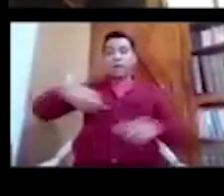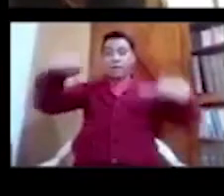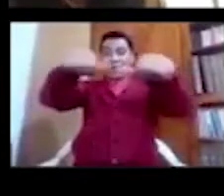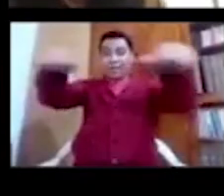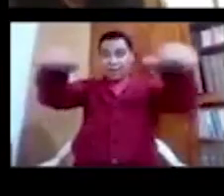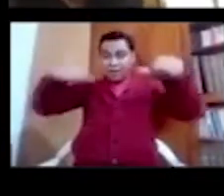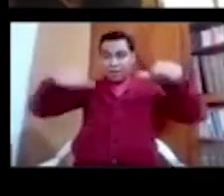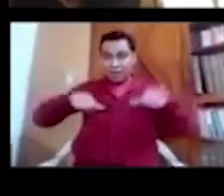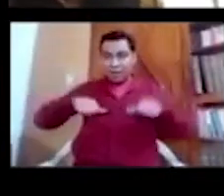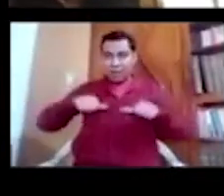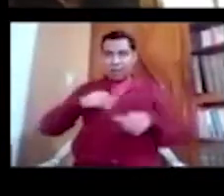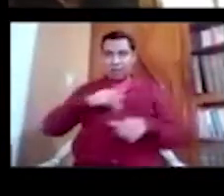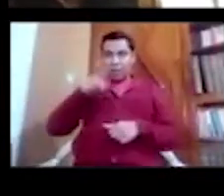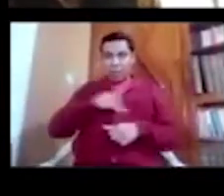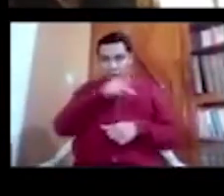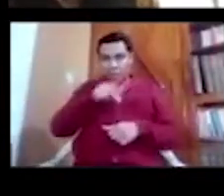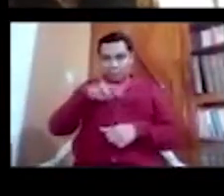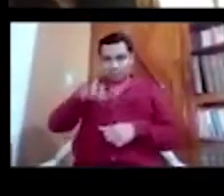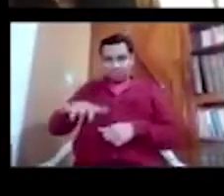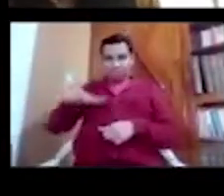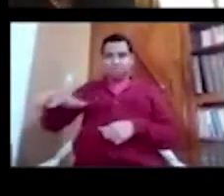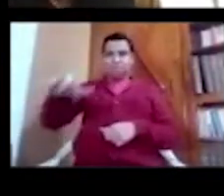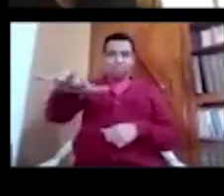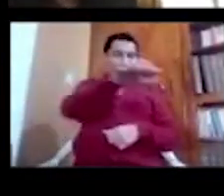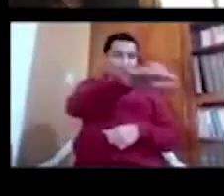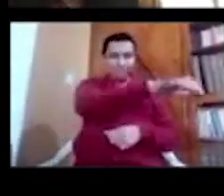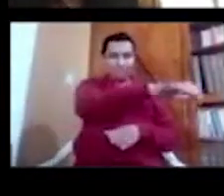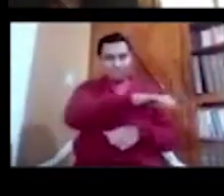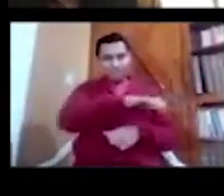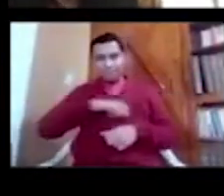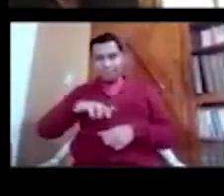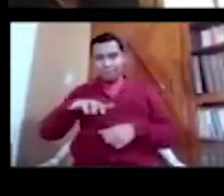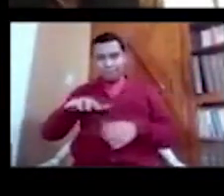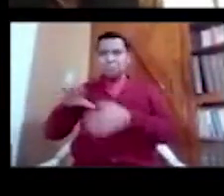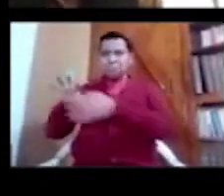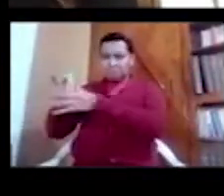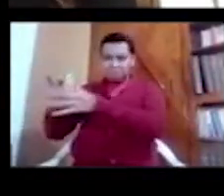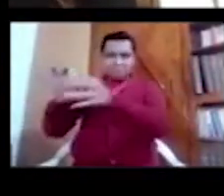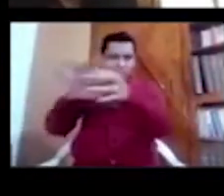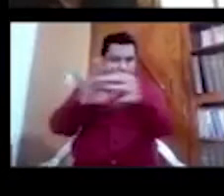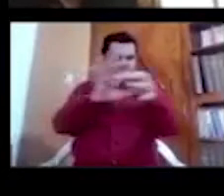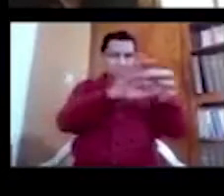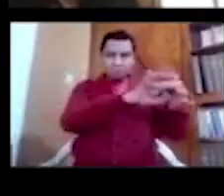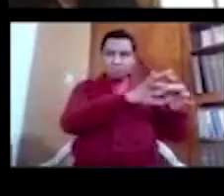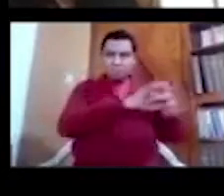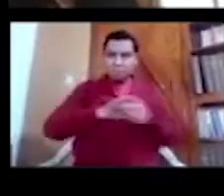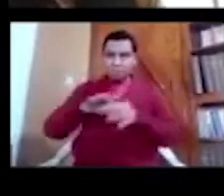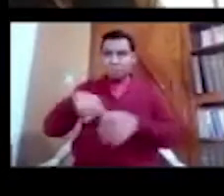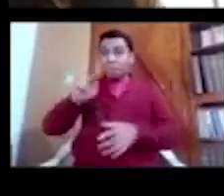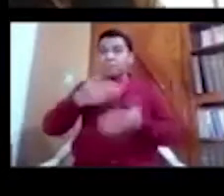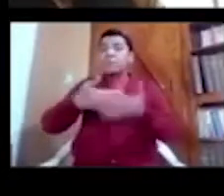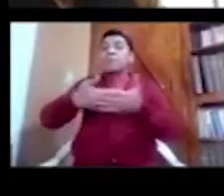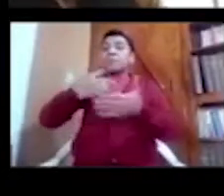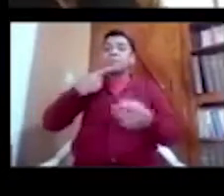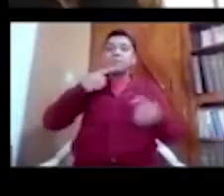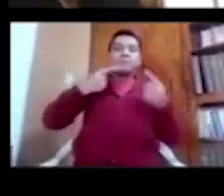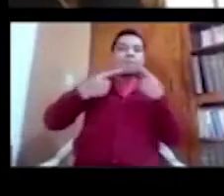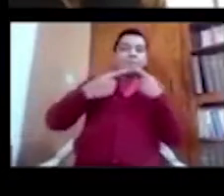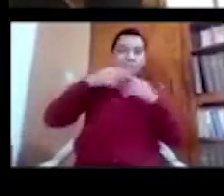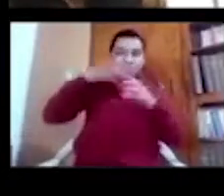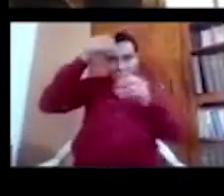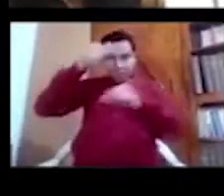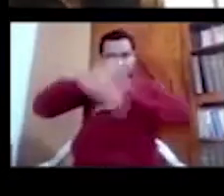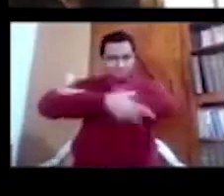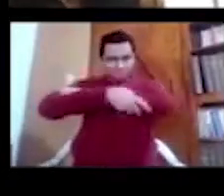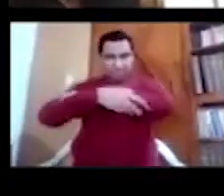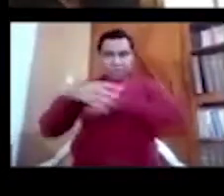diferentes pueblos conviven, coexisten de manera armoniosa, pero también pactan, no solo alianzas, sino